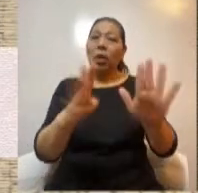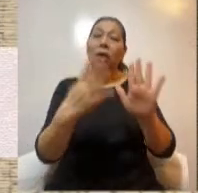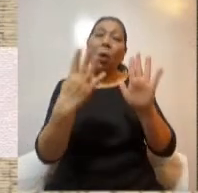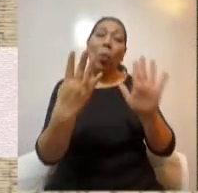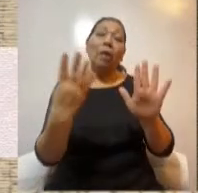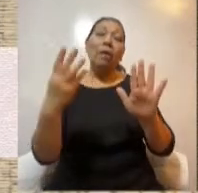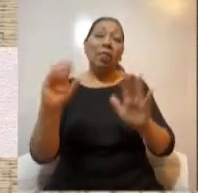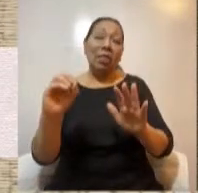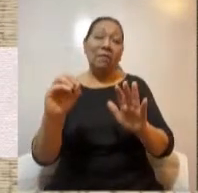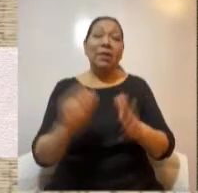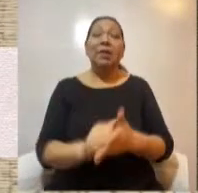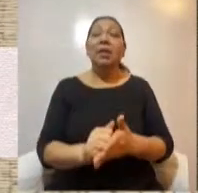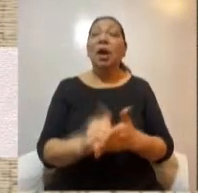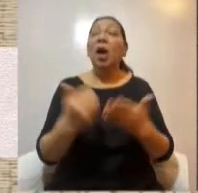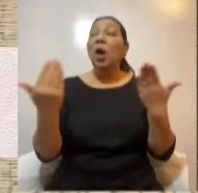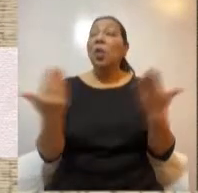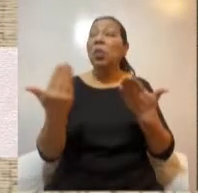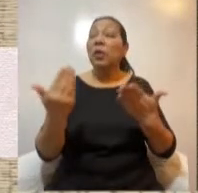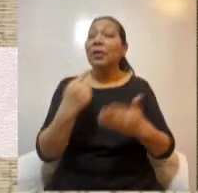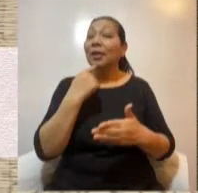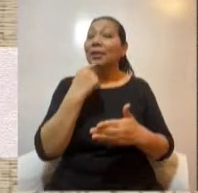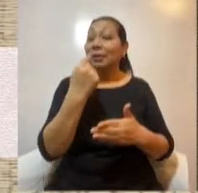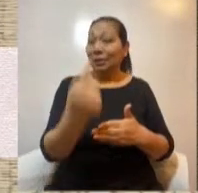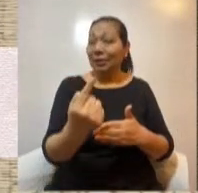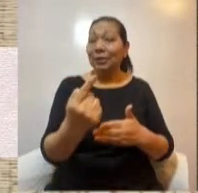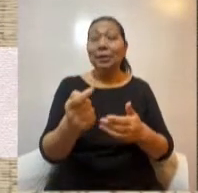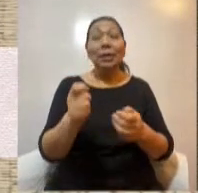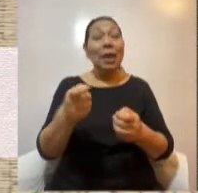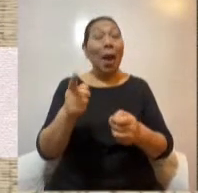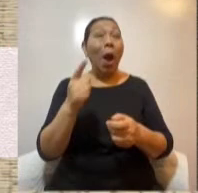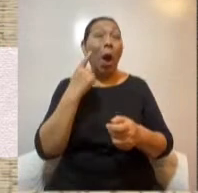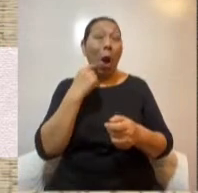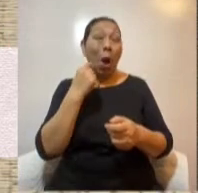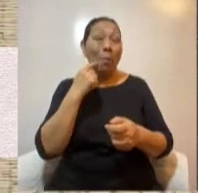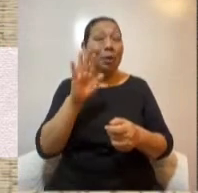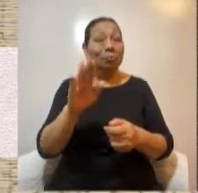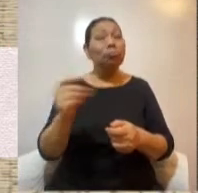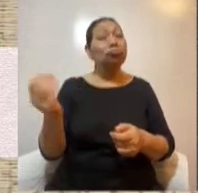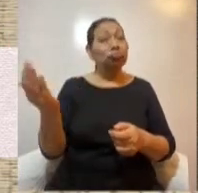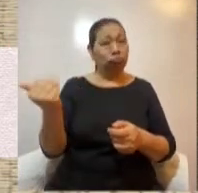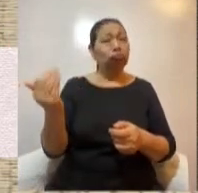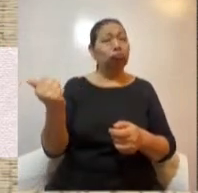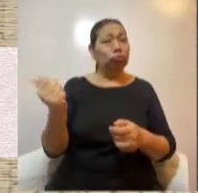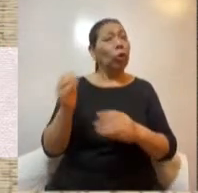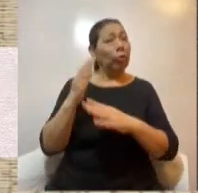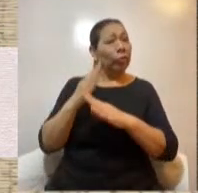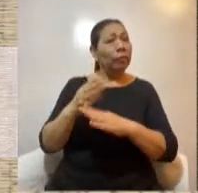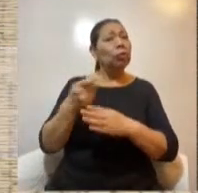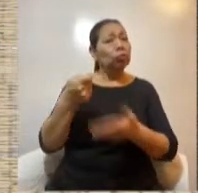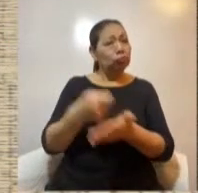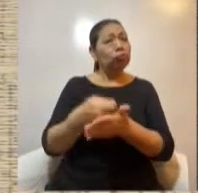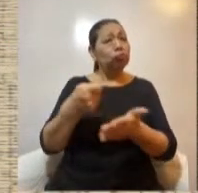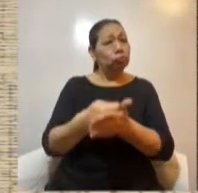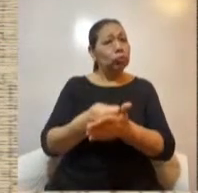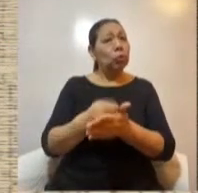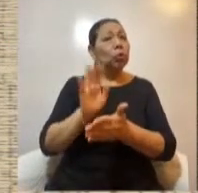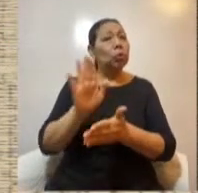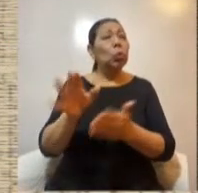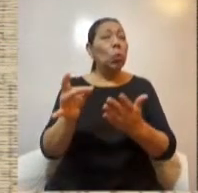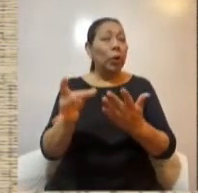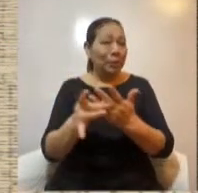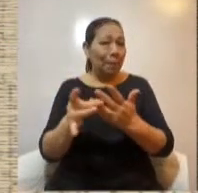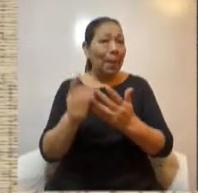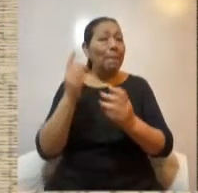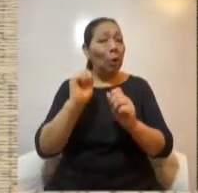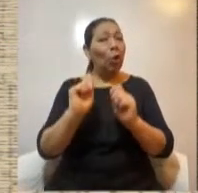Ley 19.990 en el extremo que exige que el viudo debe haber dependido económicamente de